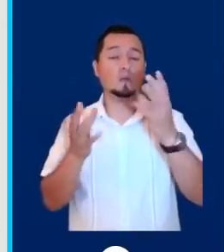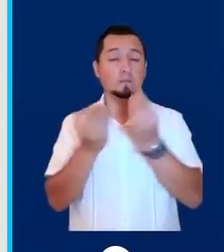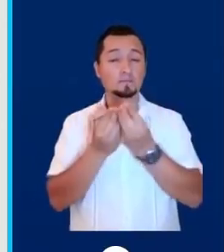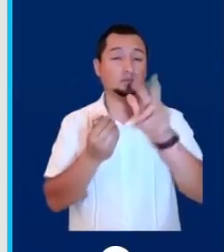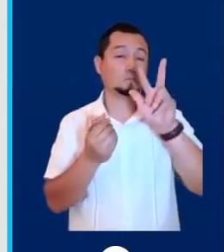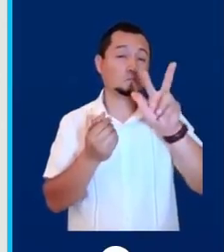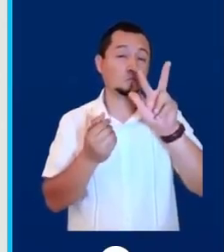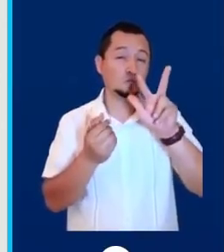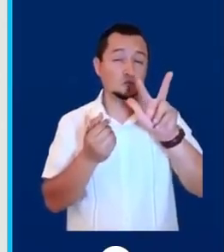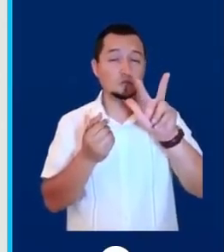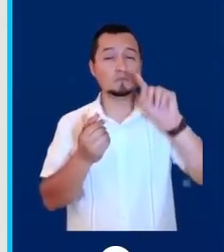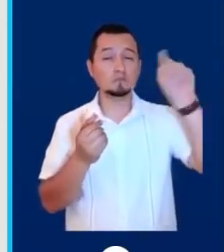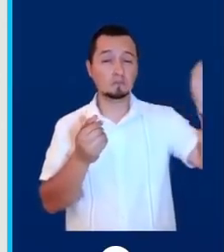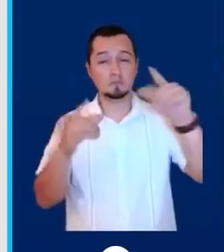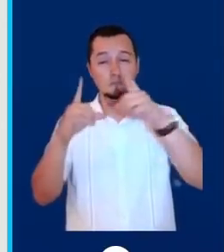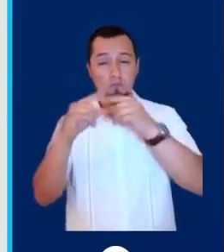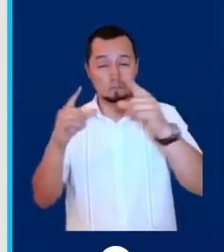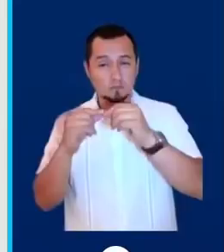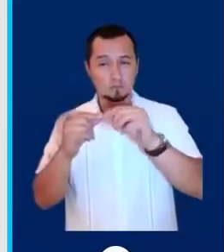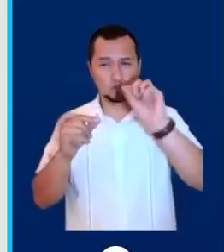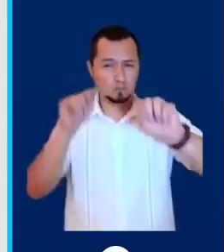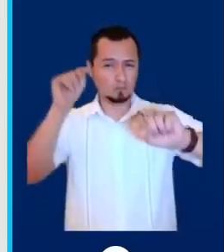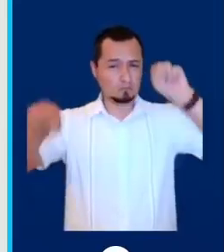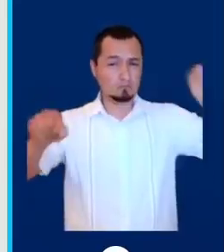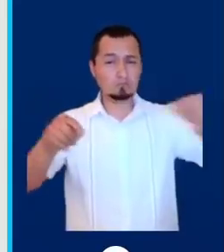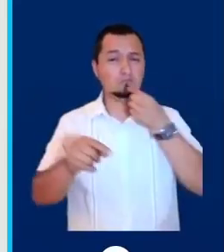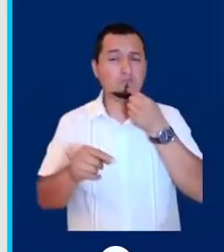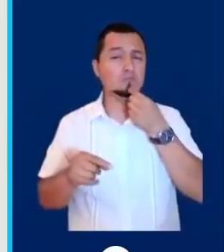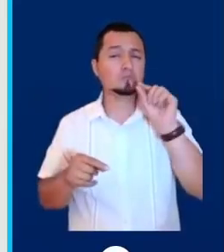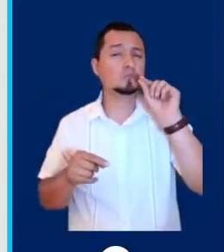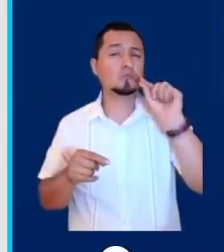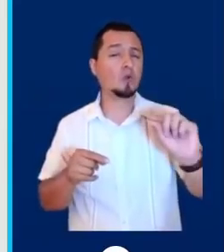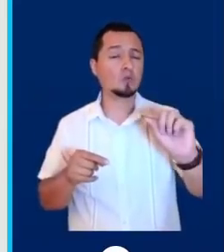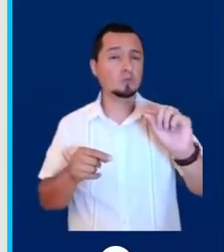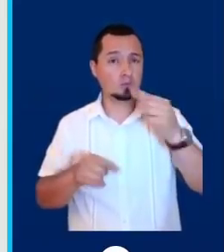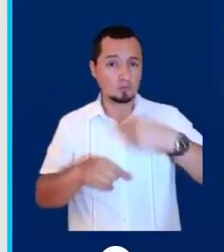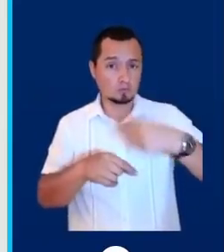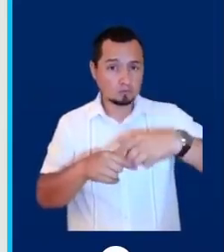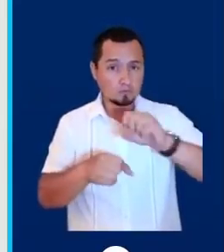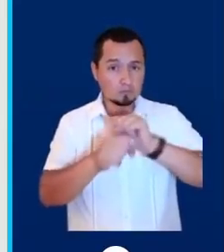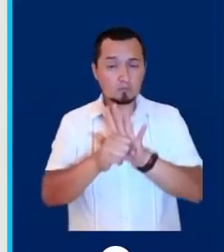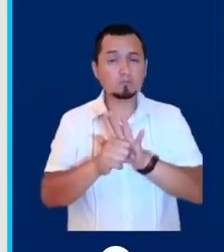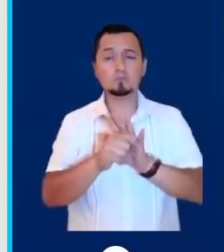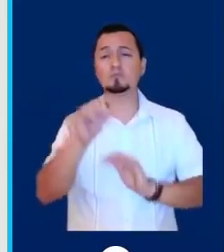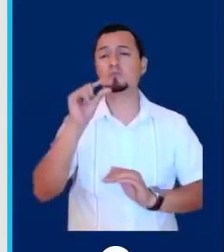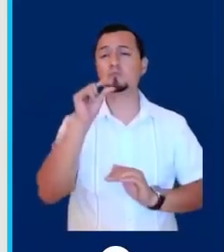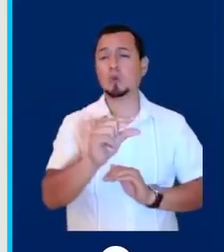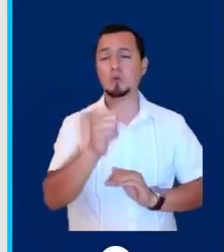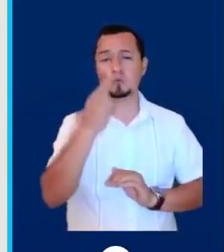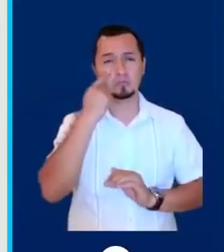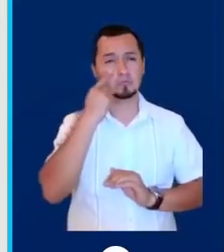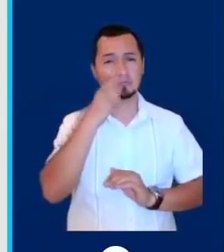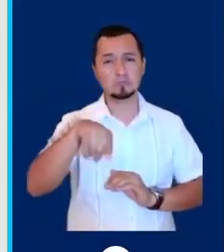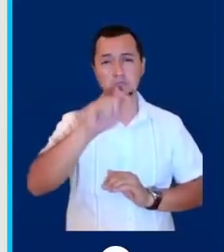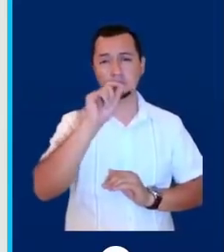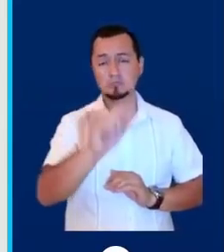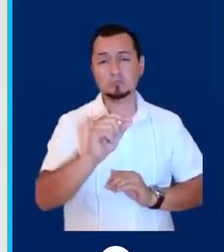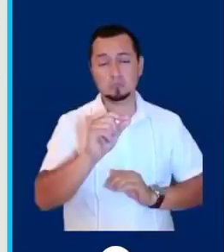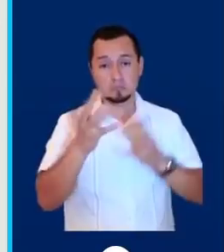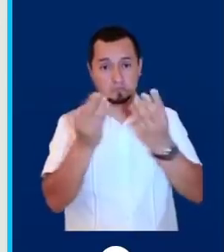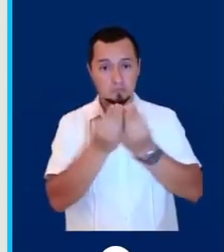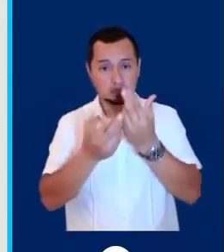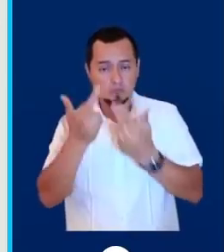en Zapopan, 2 en Guadalajara, 5 en Puerto Vallarta, 2 en Tepatitlán, y esto nos permite también